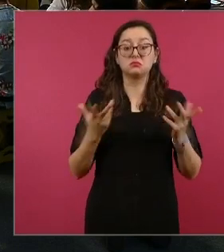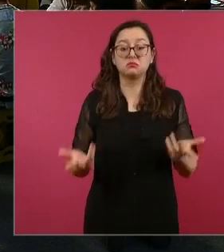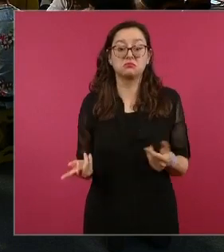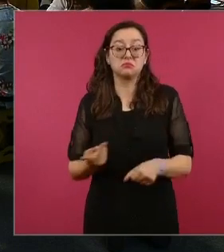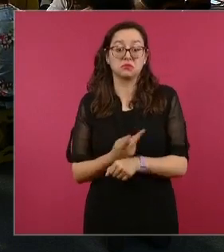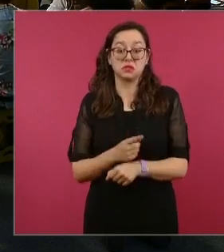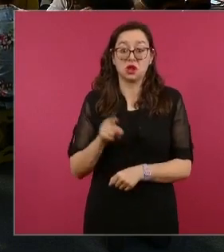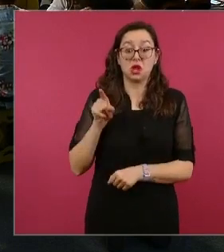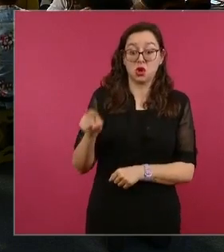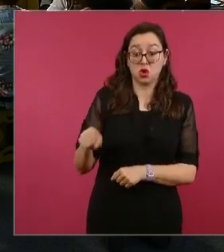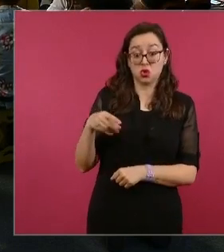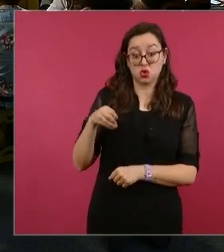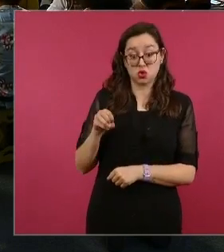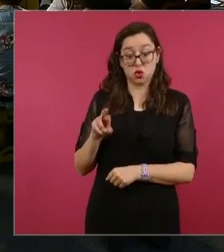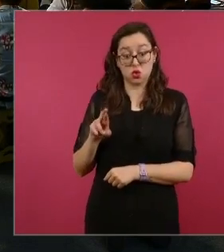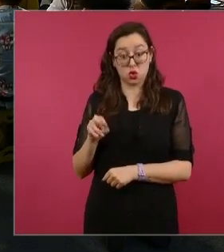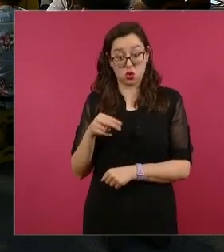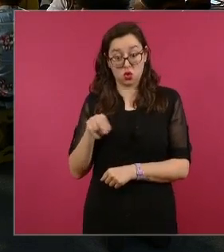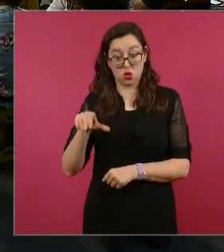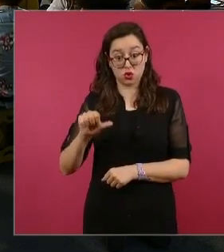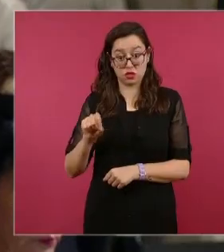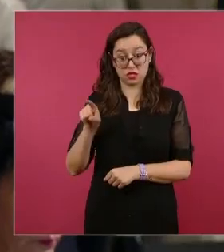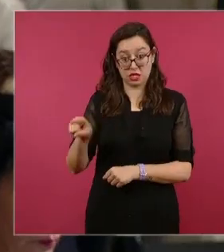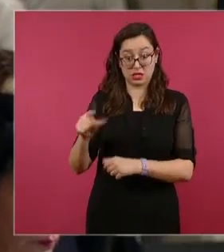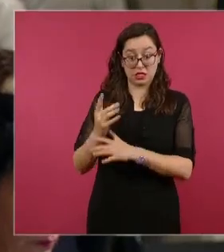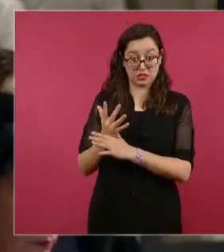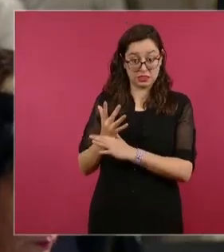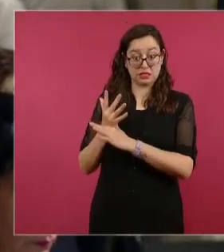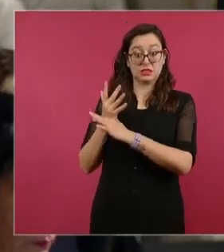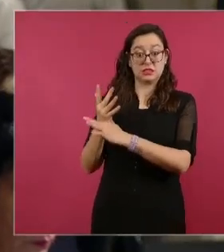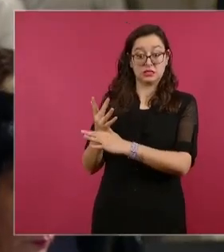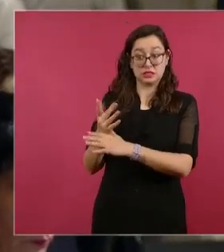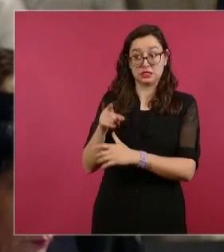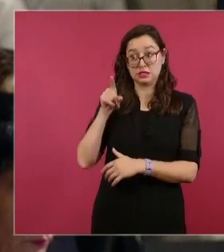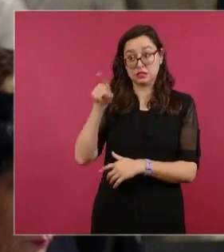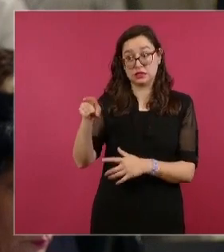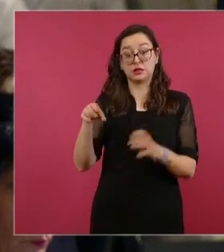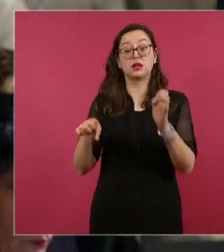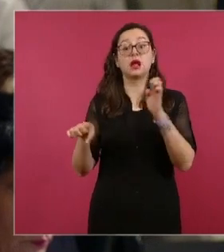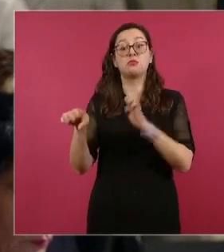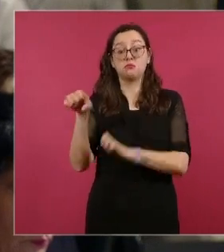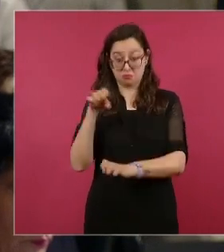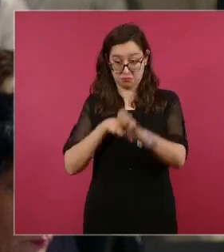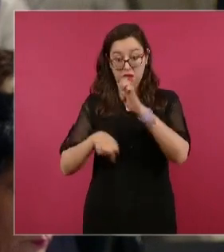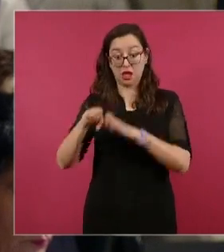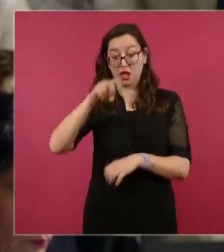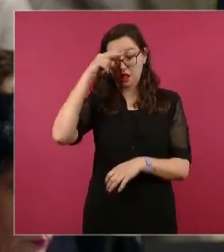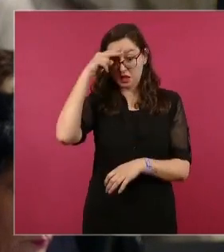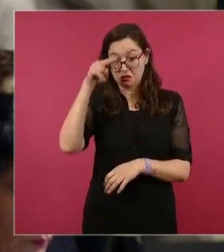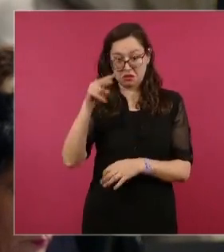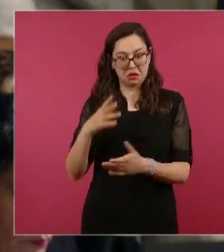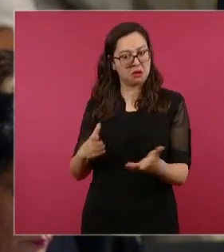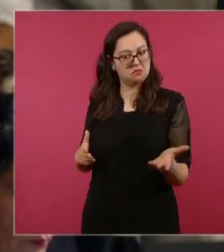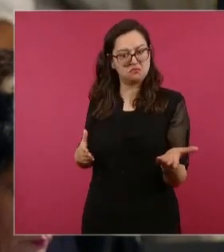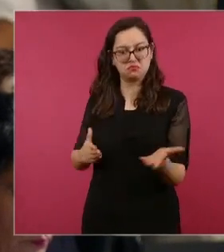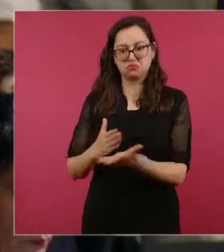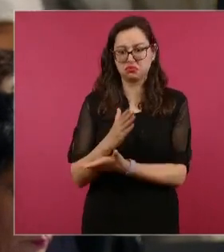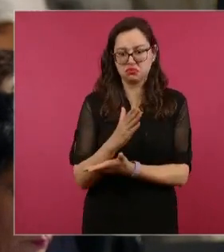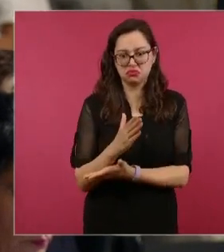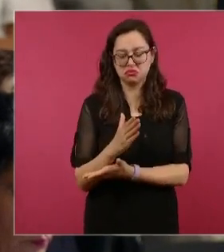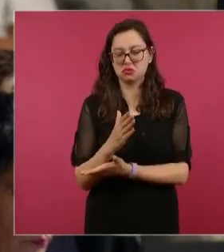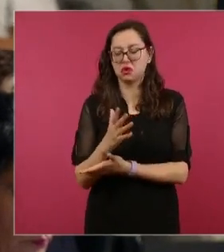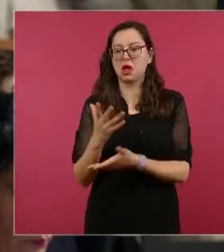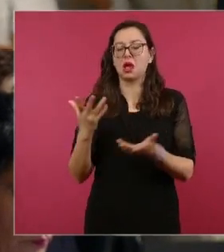Fernández Noroña, que fue un secuestro lo que se ejecutó en la Embajada de México y que ocurrió en